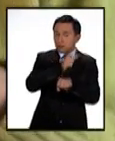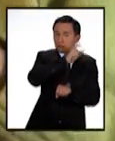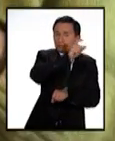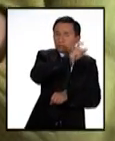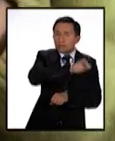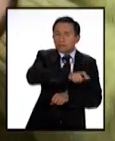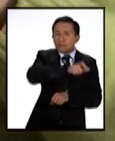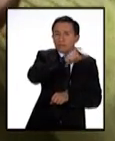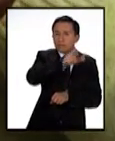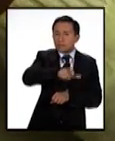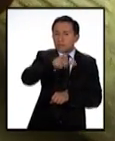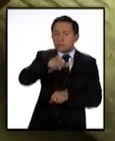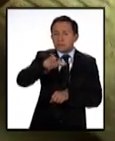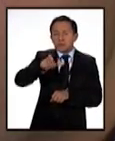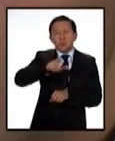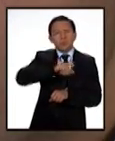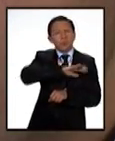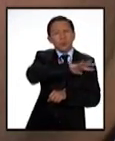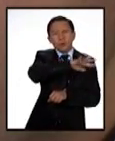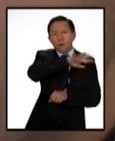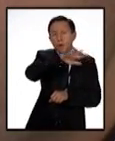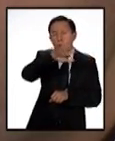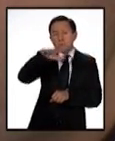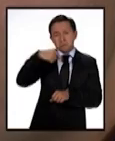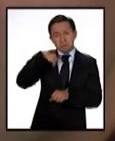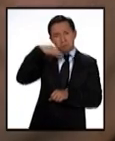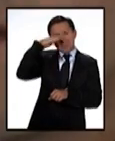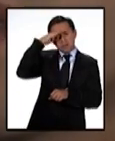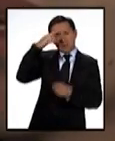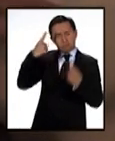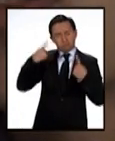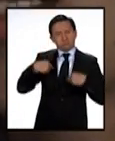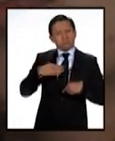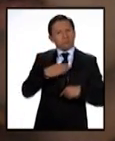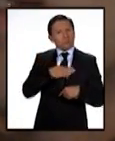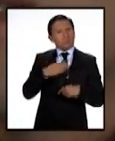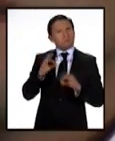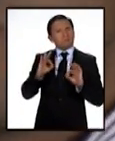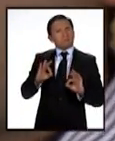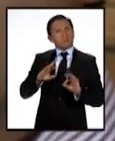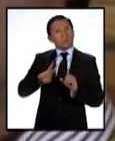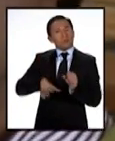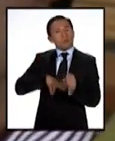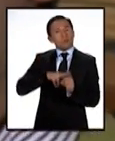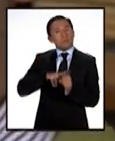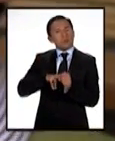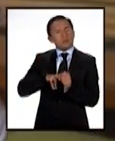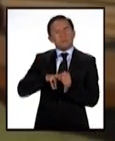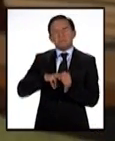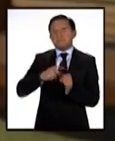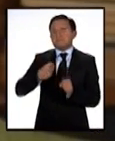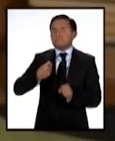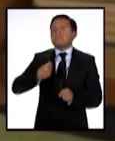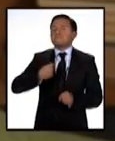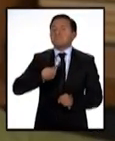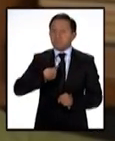más normales que creamos ser, siempre tendremos algo distinto.